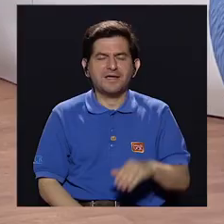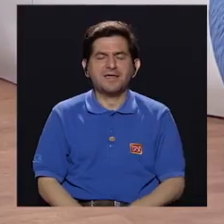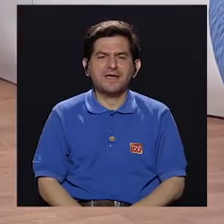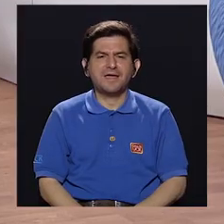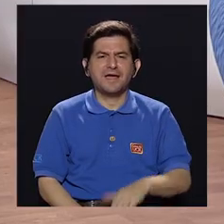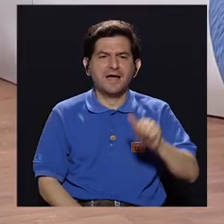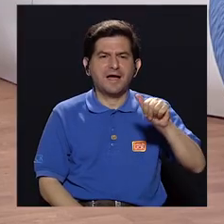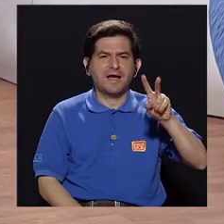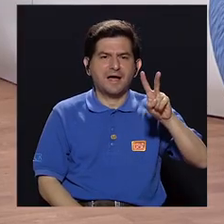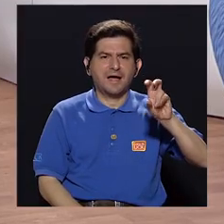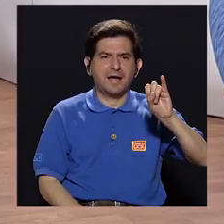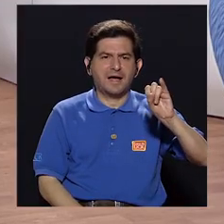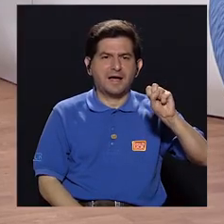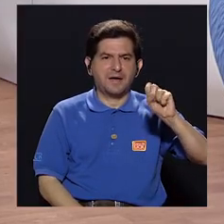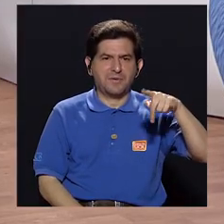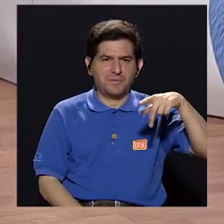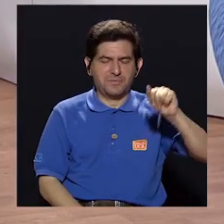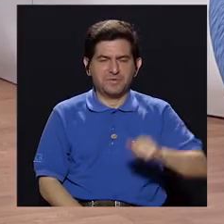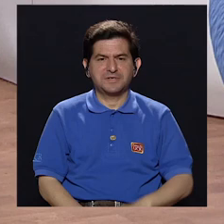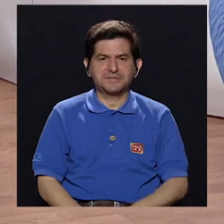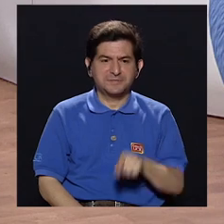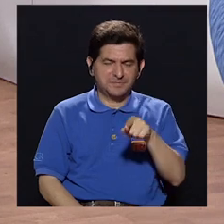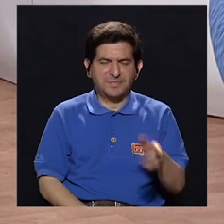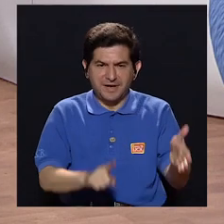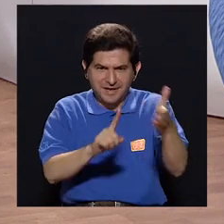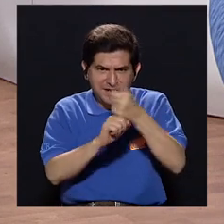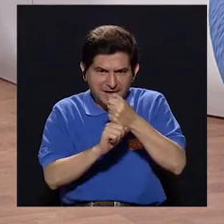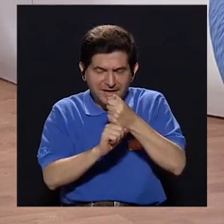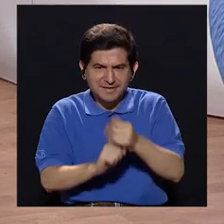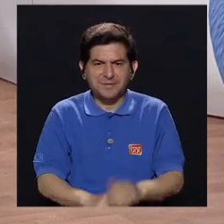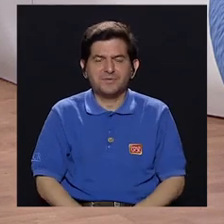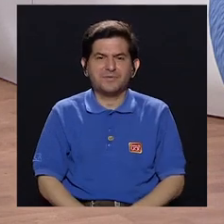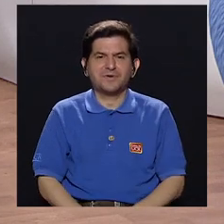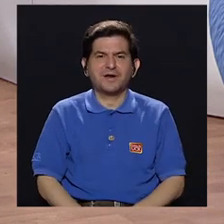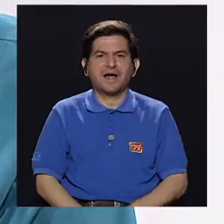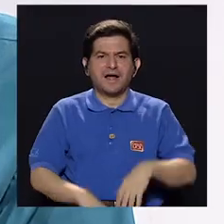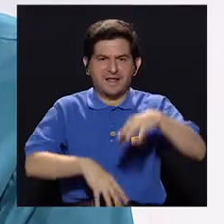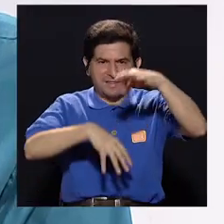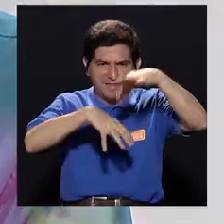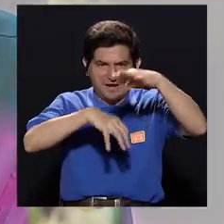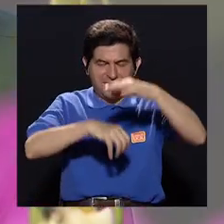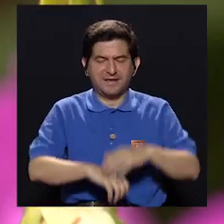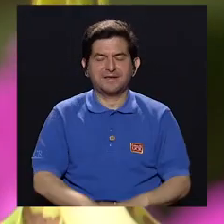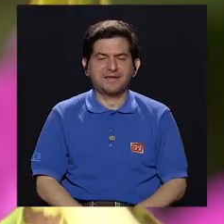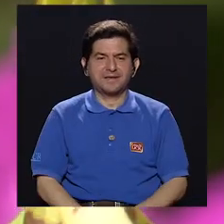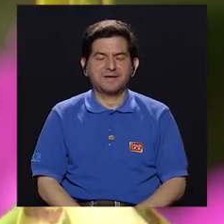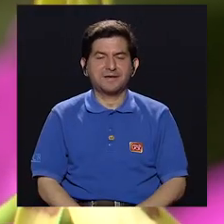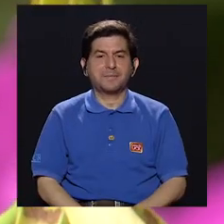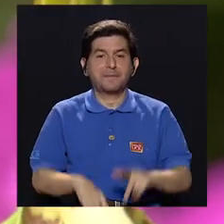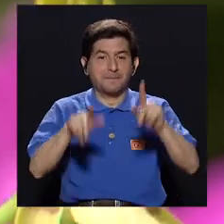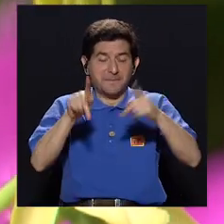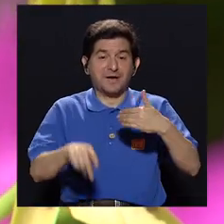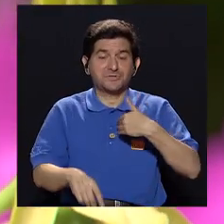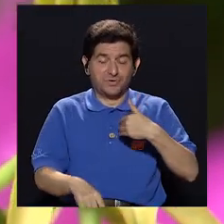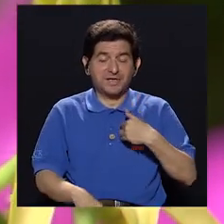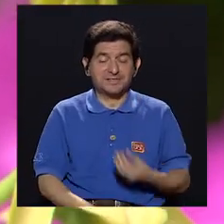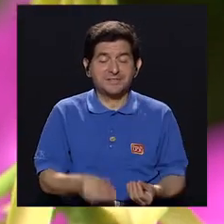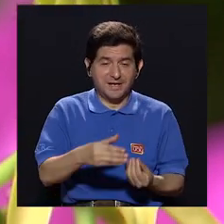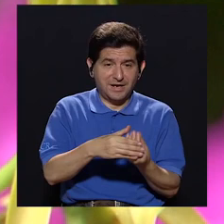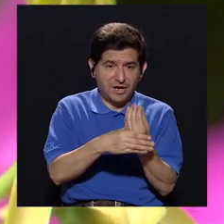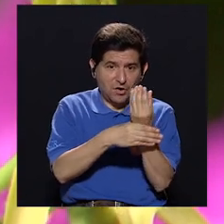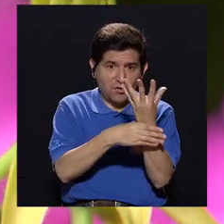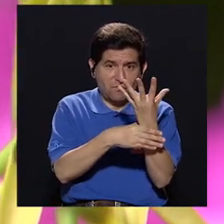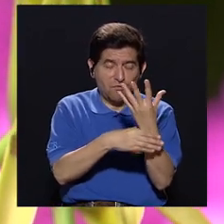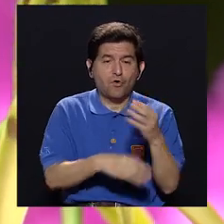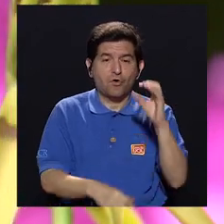vispa Cazadora de arañas y la brasia que se conoce como arañita de hecho las braas bueno la gente que tiene